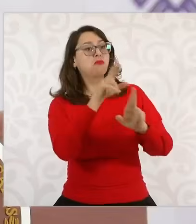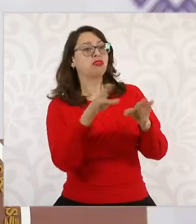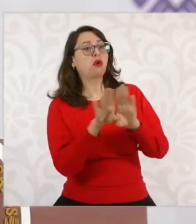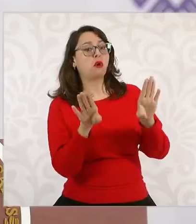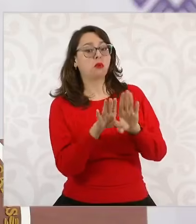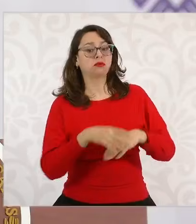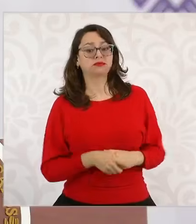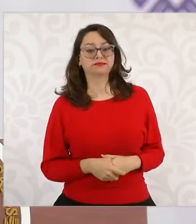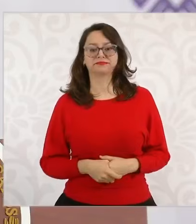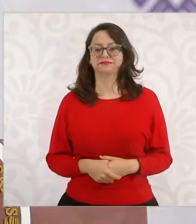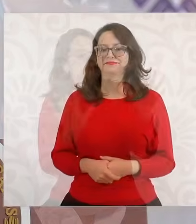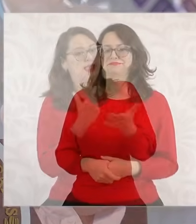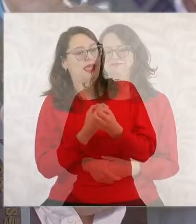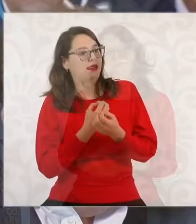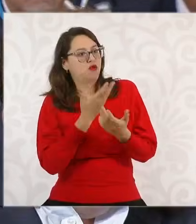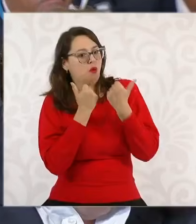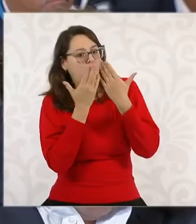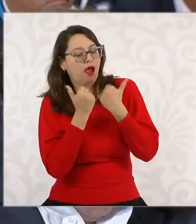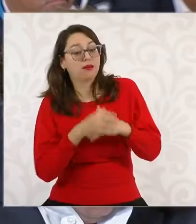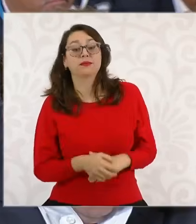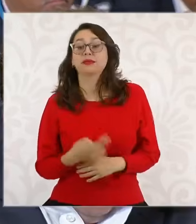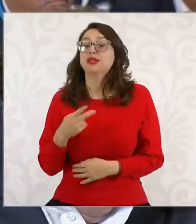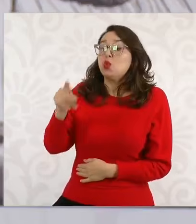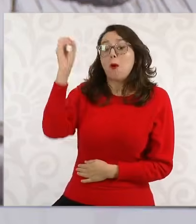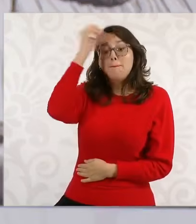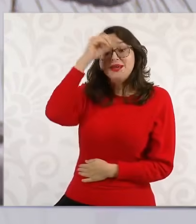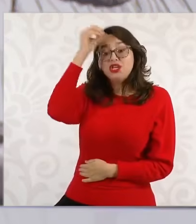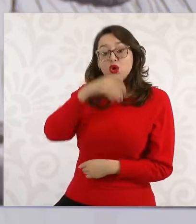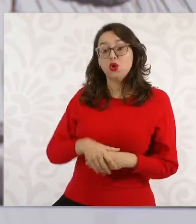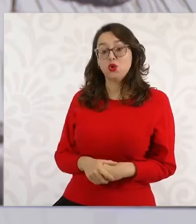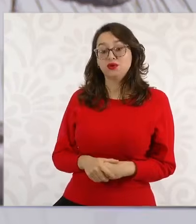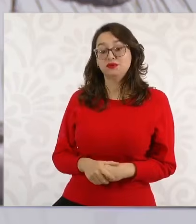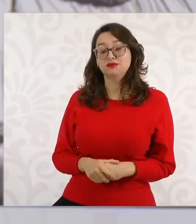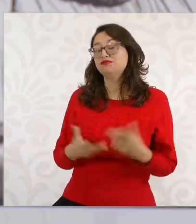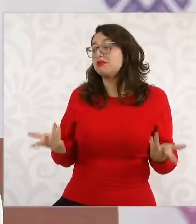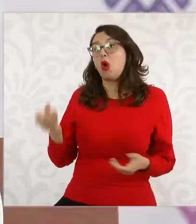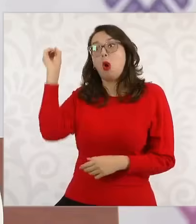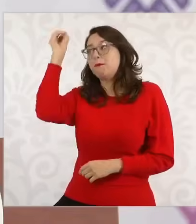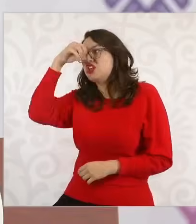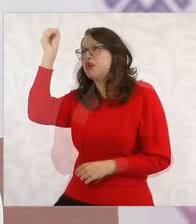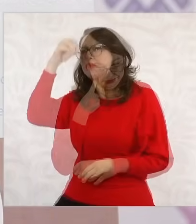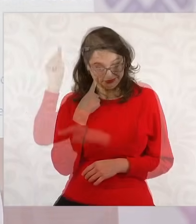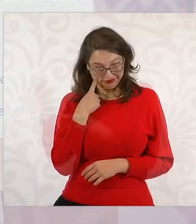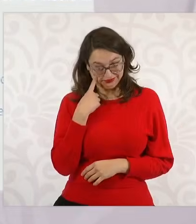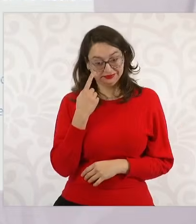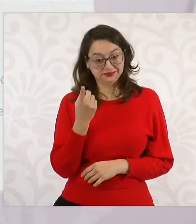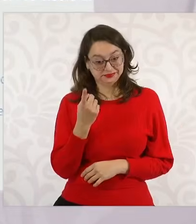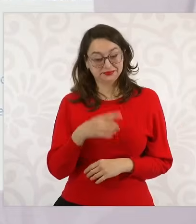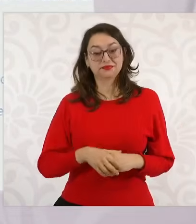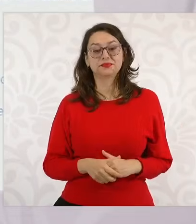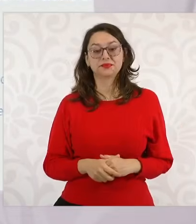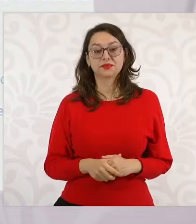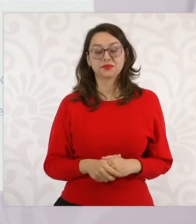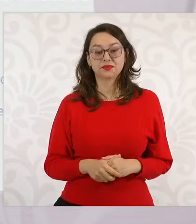que no nos hablemos con respeto. Por eso, pero esa es tu opinión. Hay otras opiniones distintas y las respetamos mucho. Todavía no